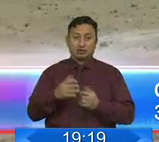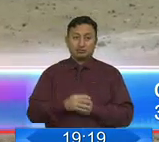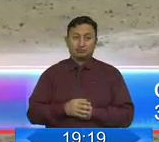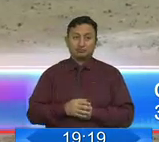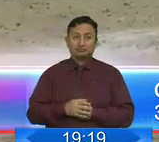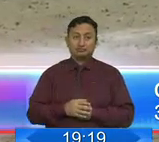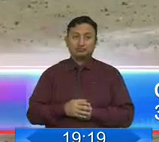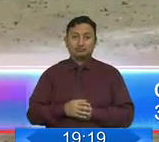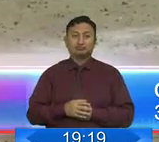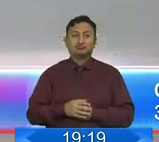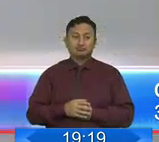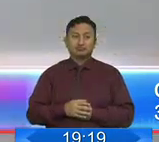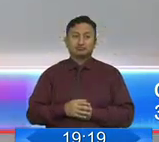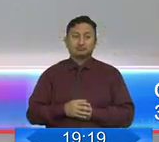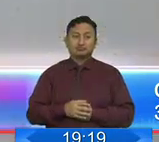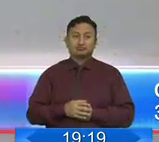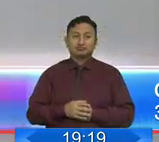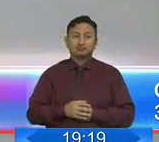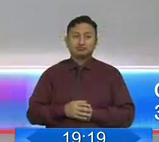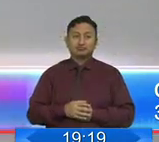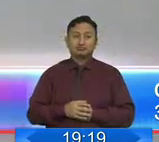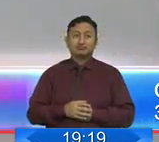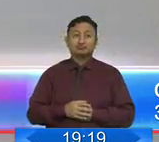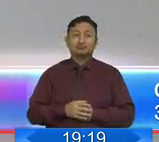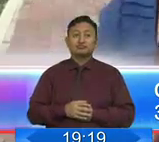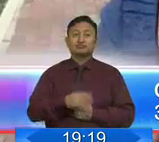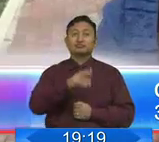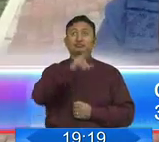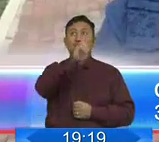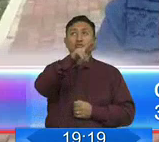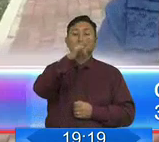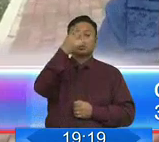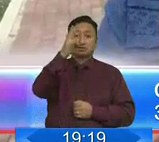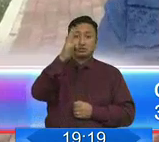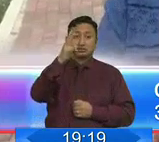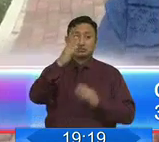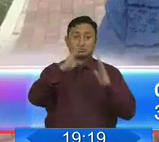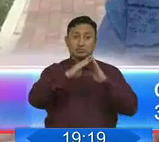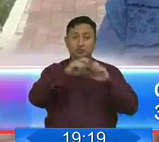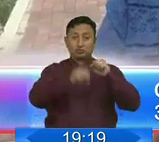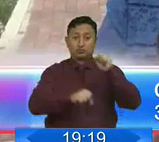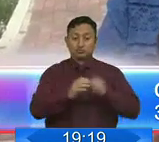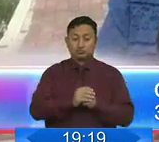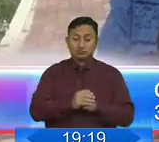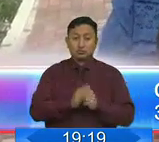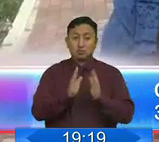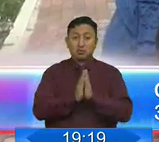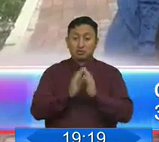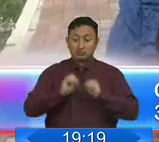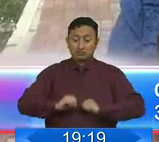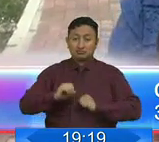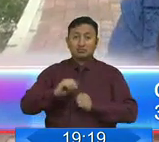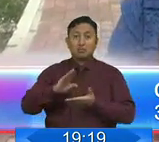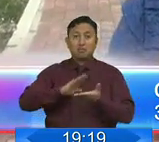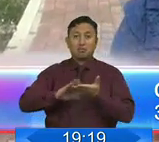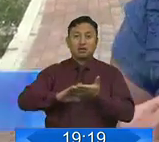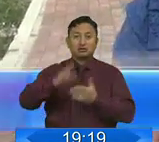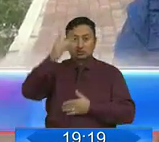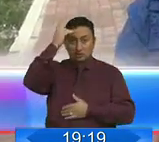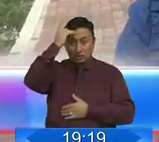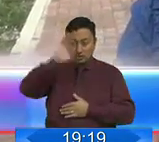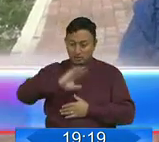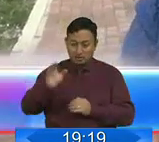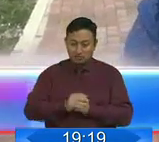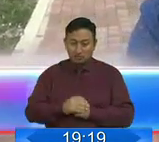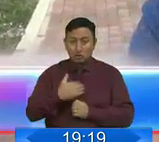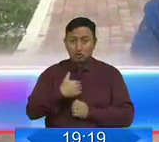de sus viviendas entregadas en 2017. Bueno, nuestro pedido es que se nos condonen las deudas para ver con ese dinero si arreglamos